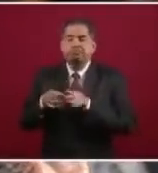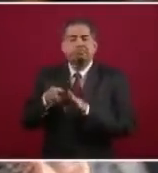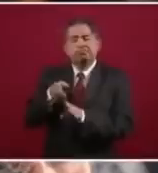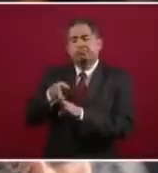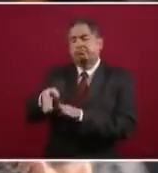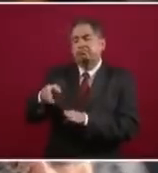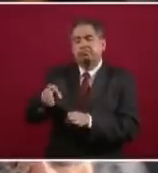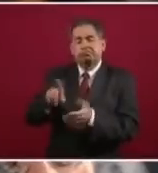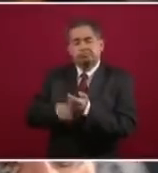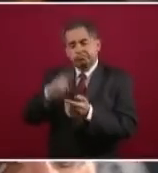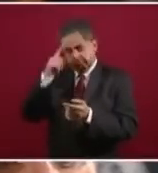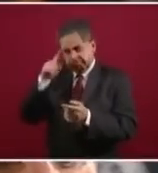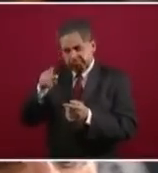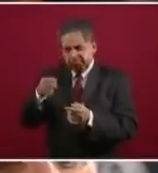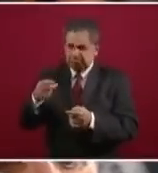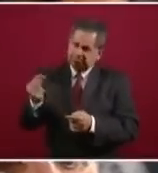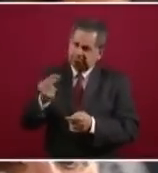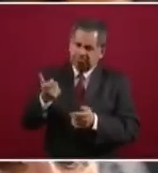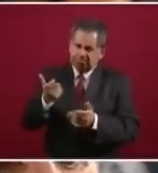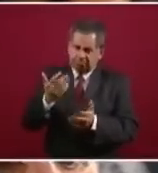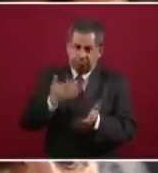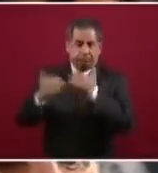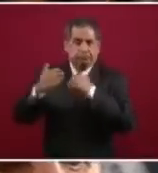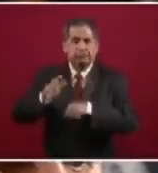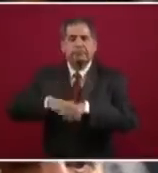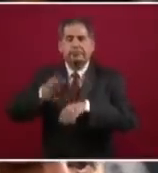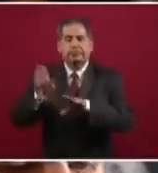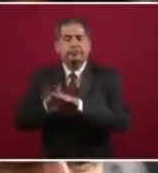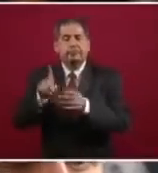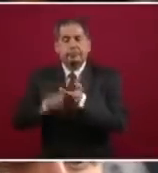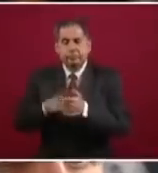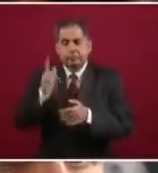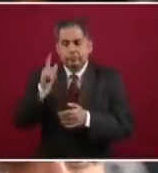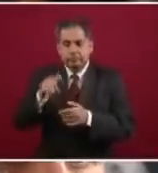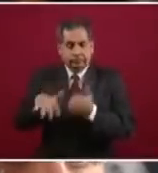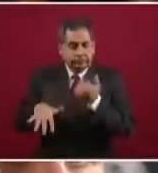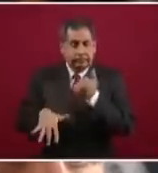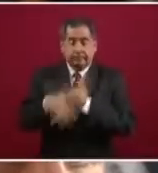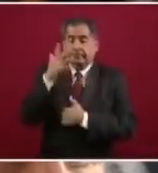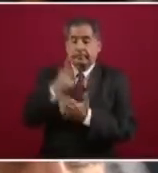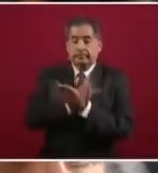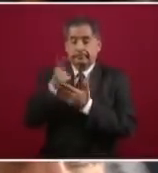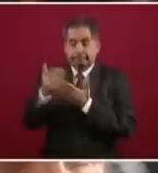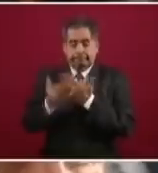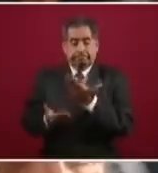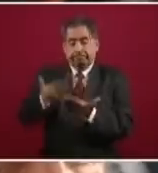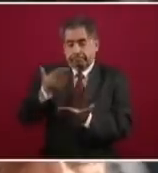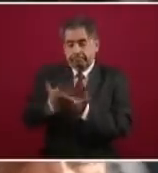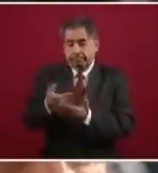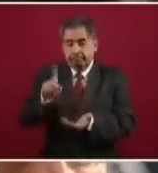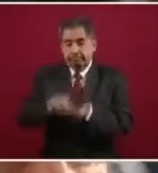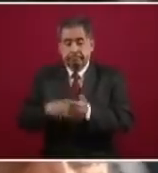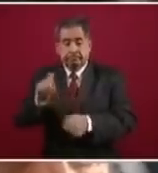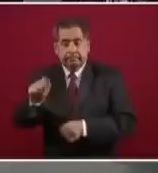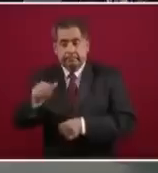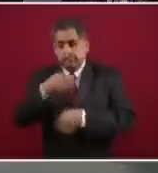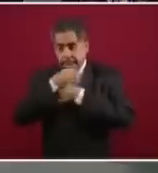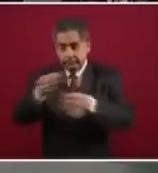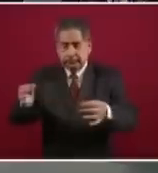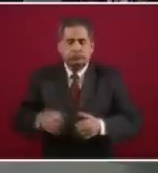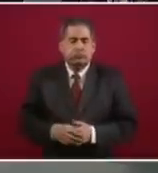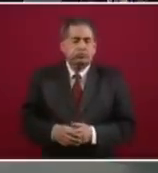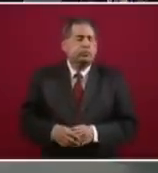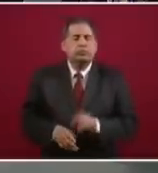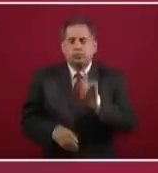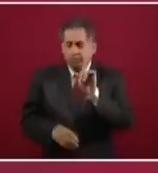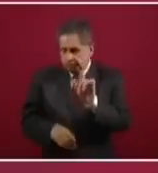ese sentido. ¿Y qué más podemos esperar aparte de estos 15 proyectos que va a anunciar el día 26? Gracias. Bueno,